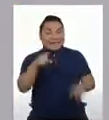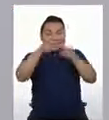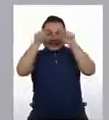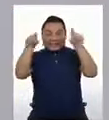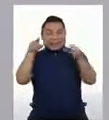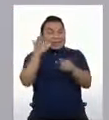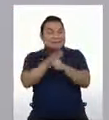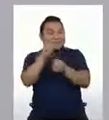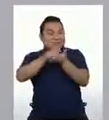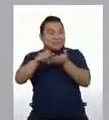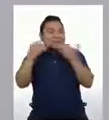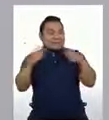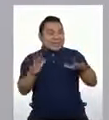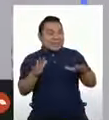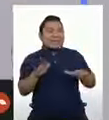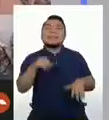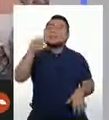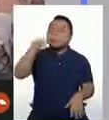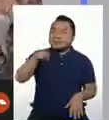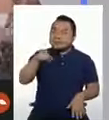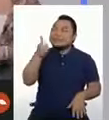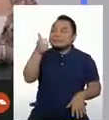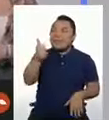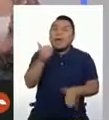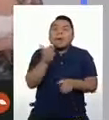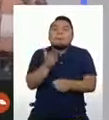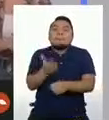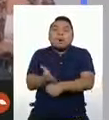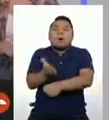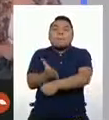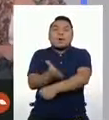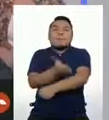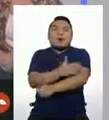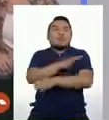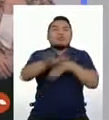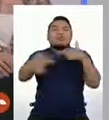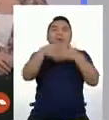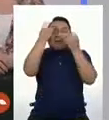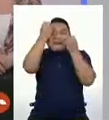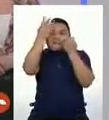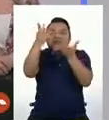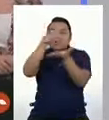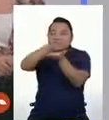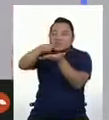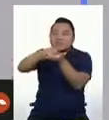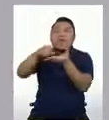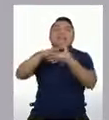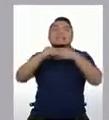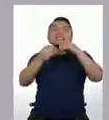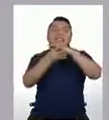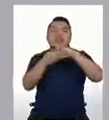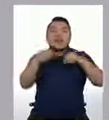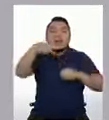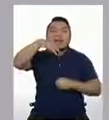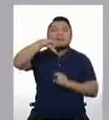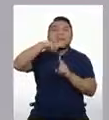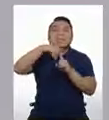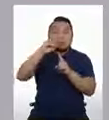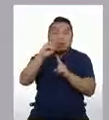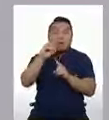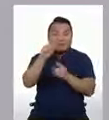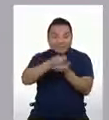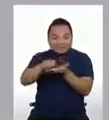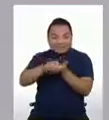cuadro. Así es, Patti. Poco a poco vamos organizando toda la información sobre el mito en nuestro cuadro. Y